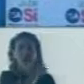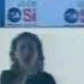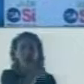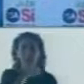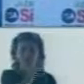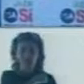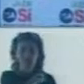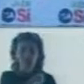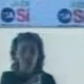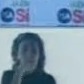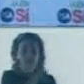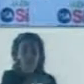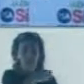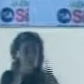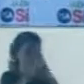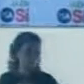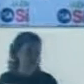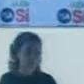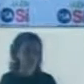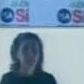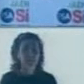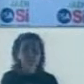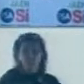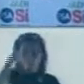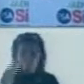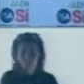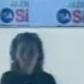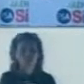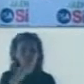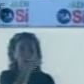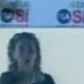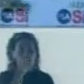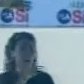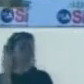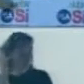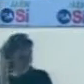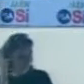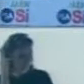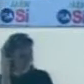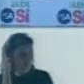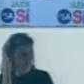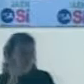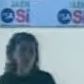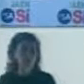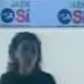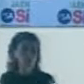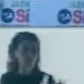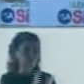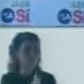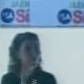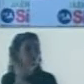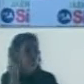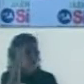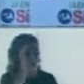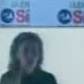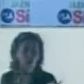dar paso a esa gran cantante, mis compañeros de esta lista. Conme, tú no vas en la